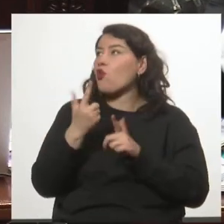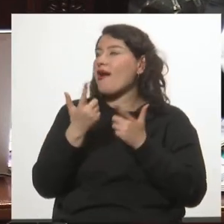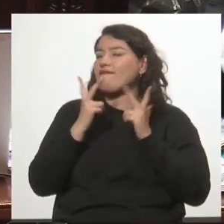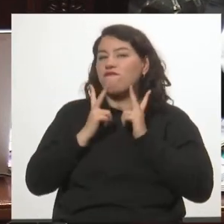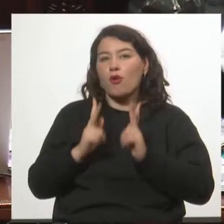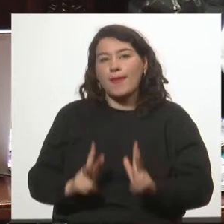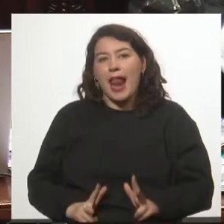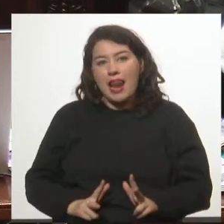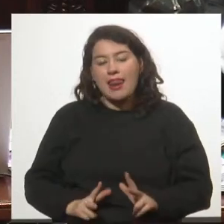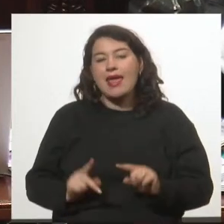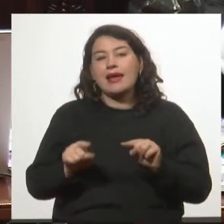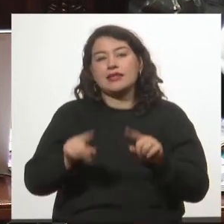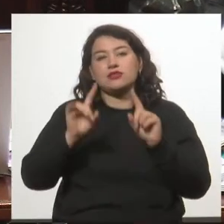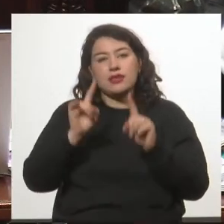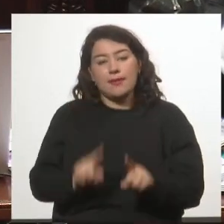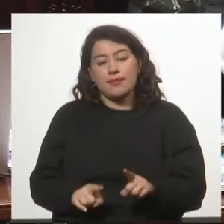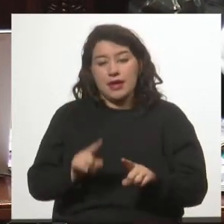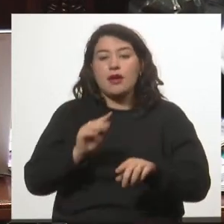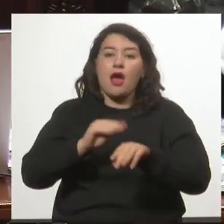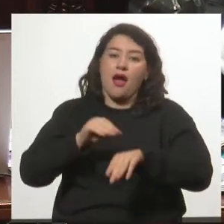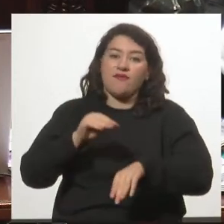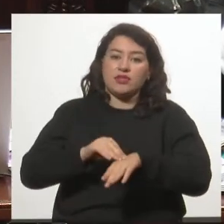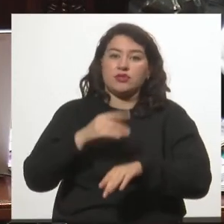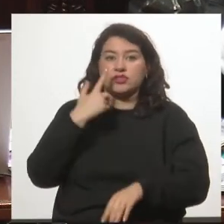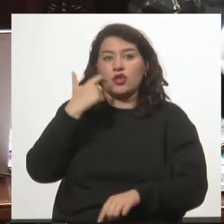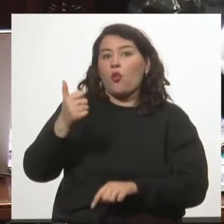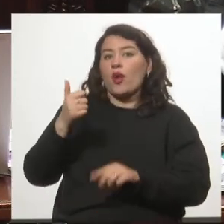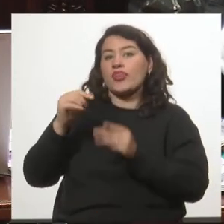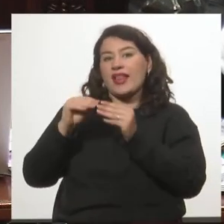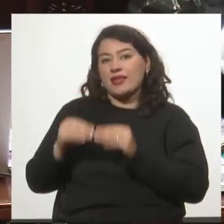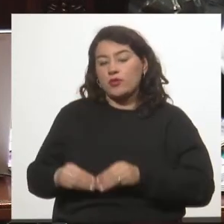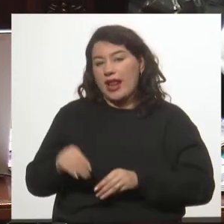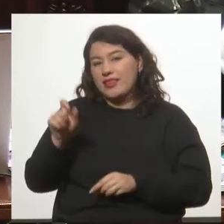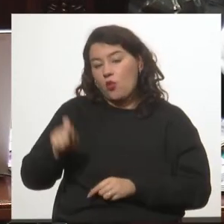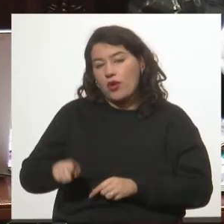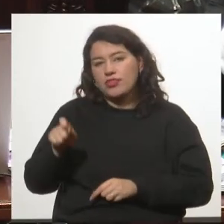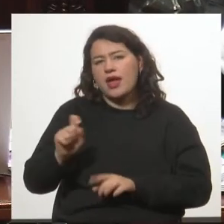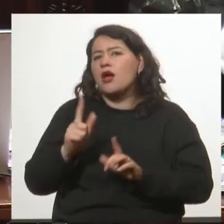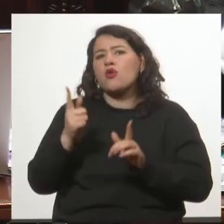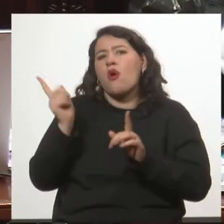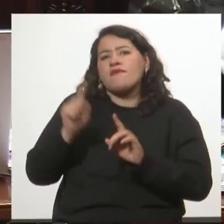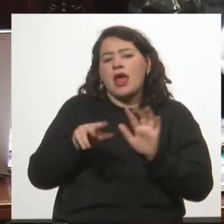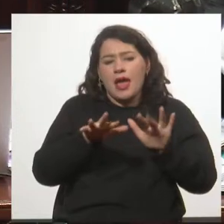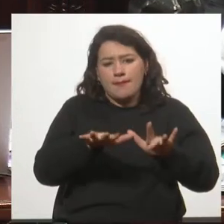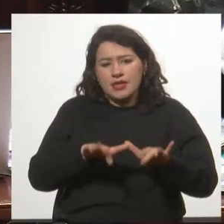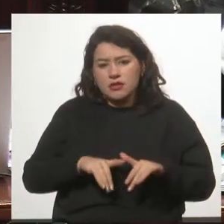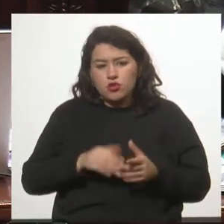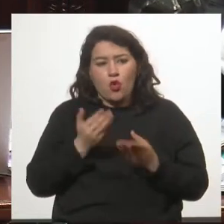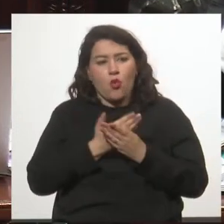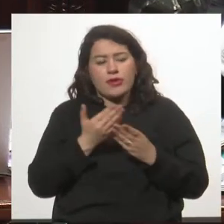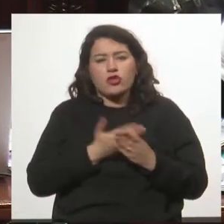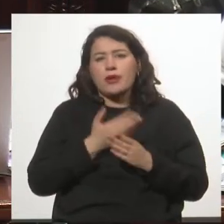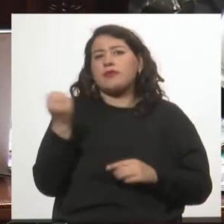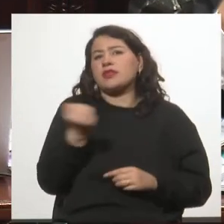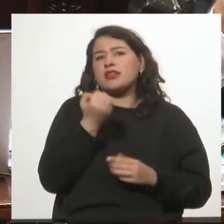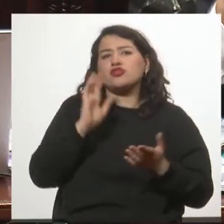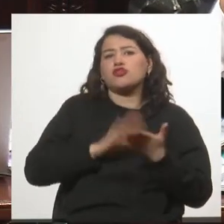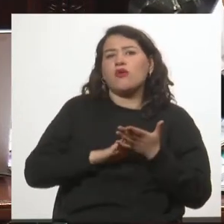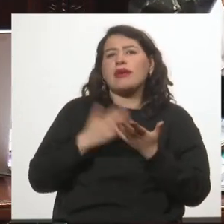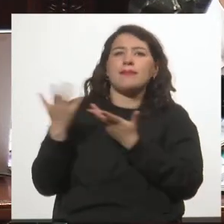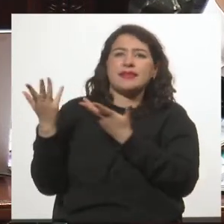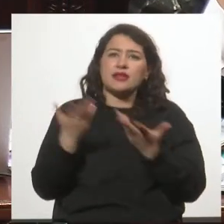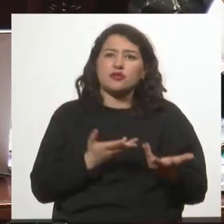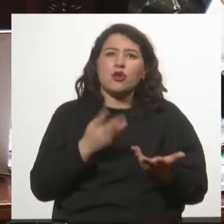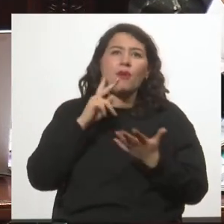y esto también fue observado por el tribunal de cuentas no surgen de dichos expedientes documentación relevante sobre la invitación y